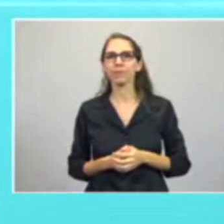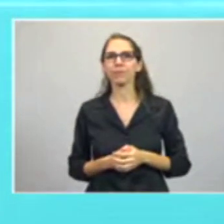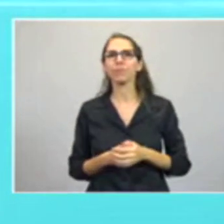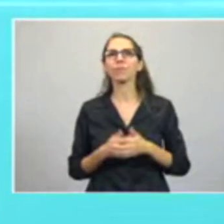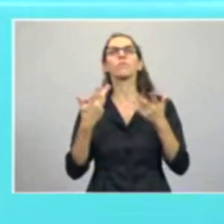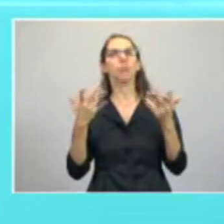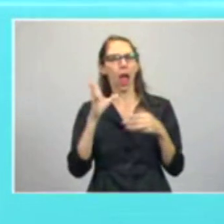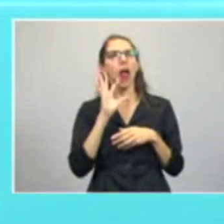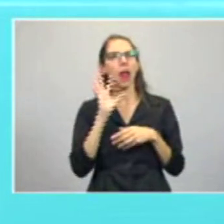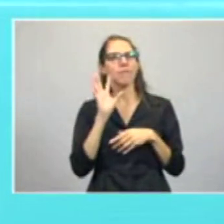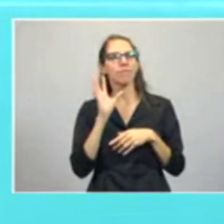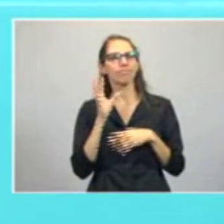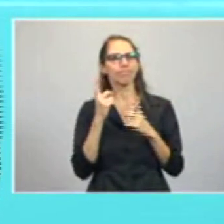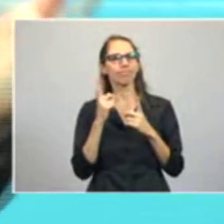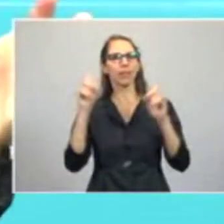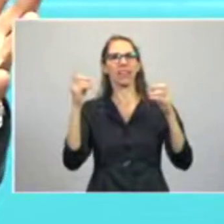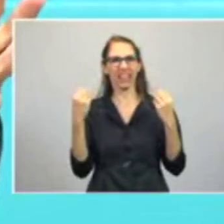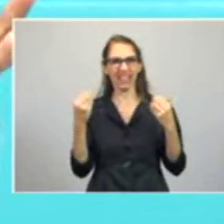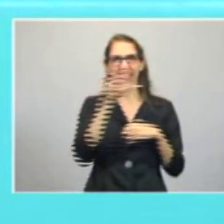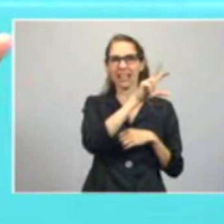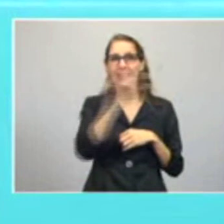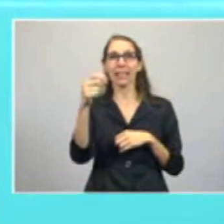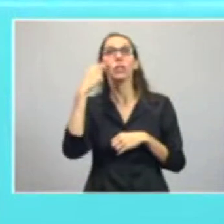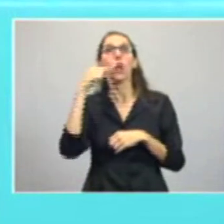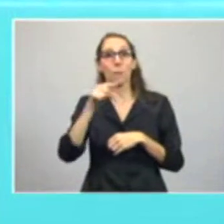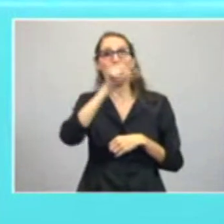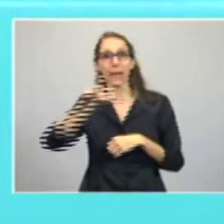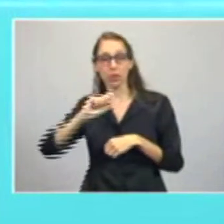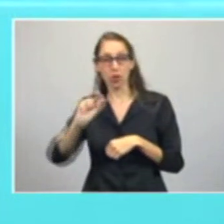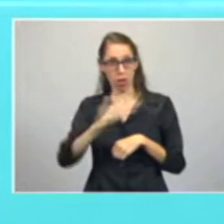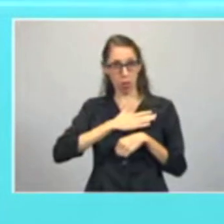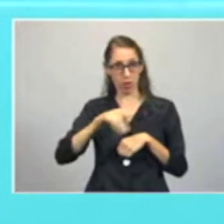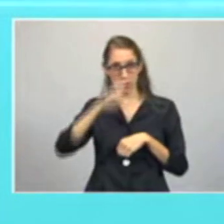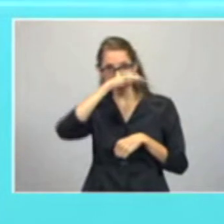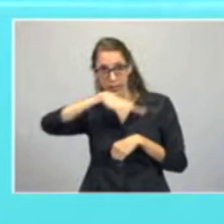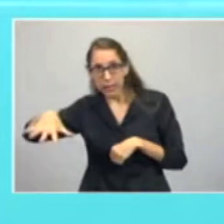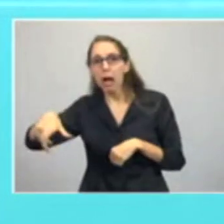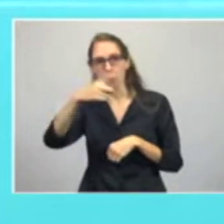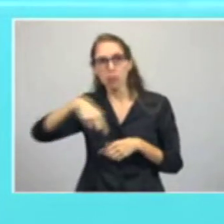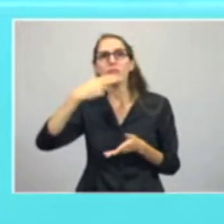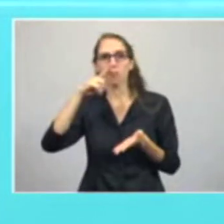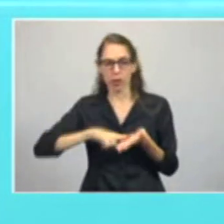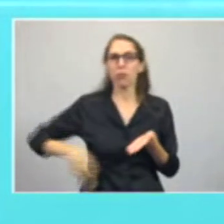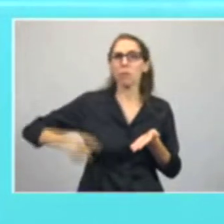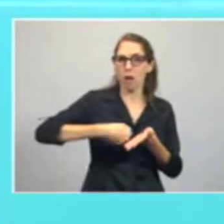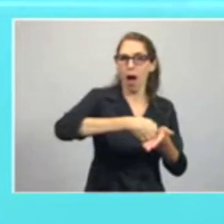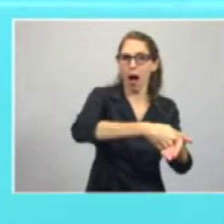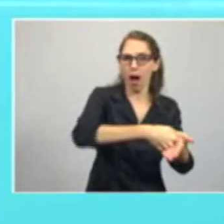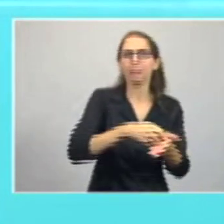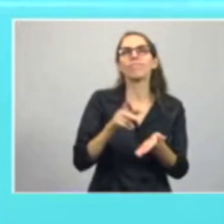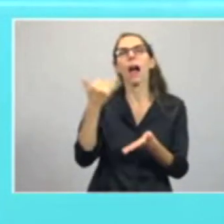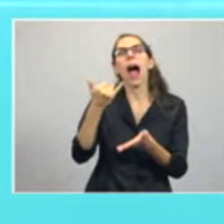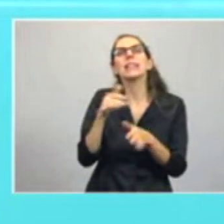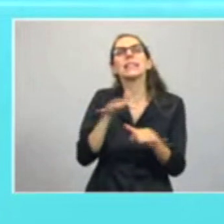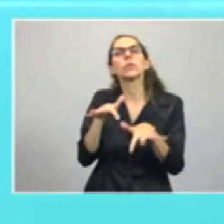excepción entre los 300.000 propietarios que pagan el impuesto inmobiliario rural, hay una excepción con 2